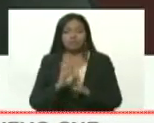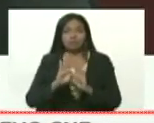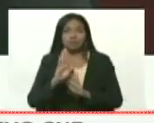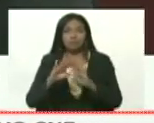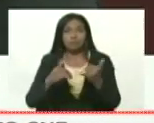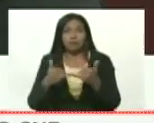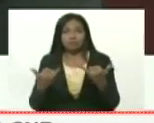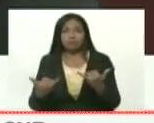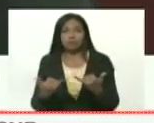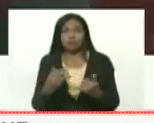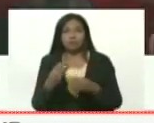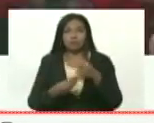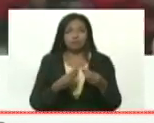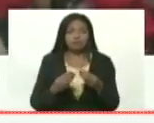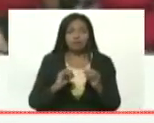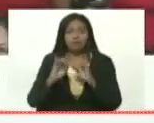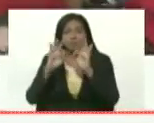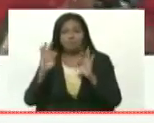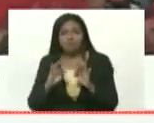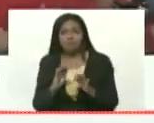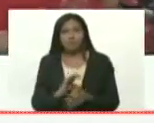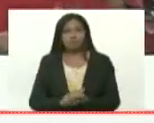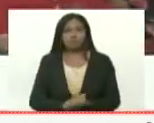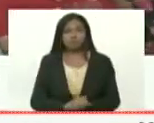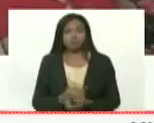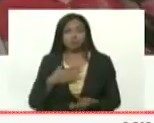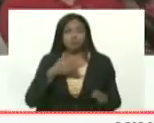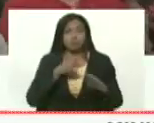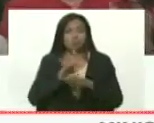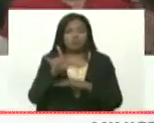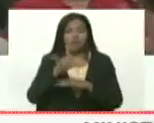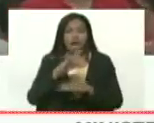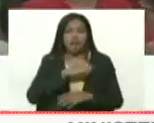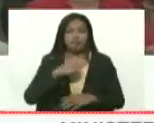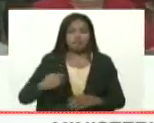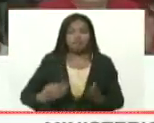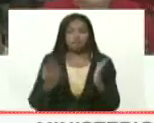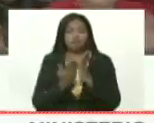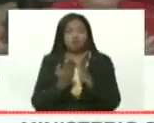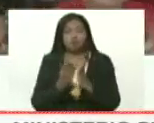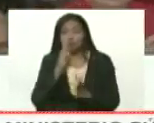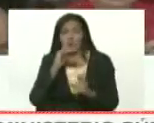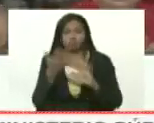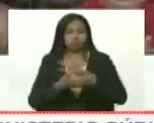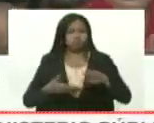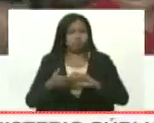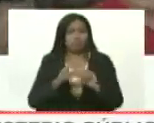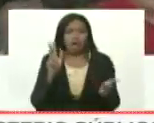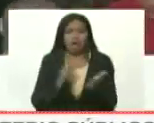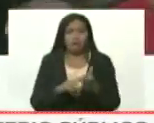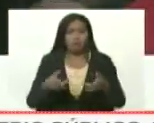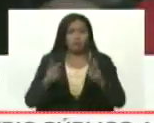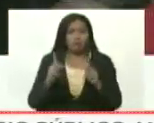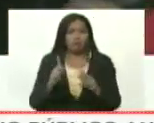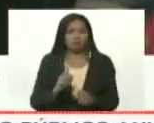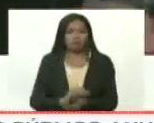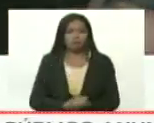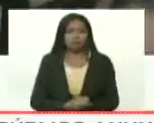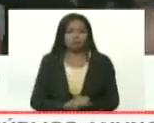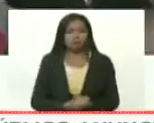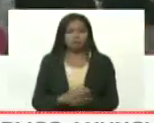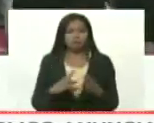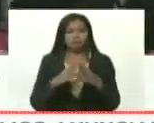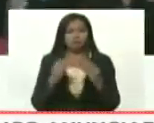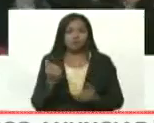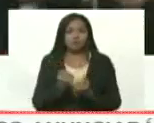en este momento esa área. Bueno, yo creo que no hay ningún problema. Aprobado. Todo el